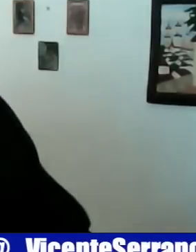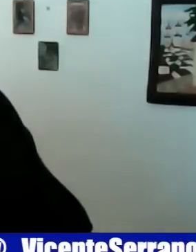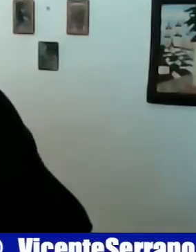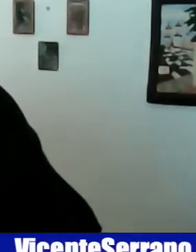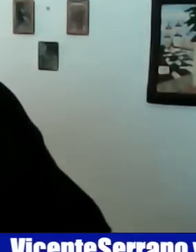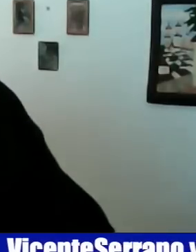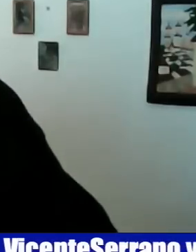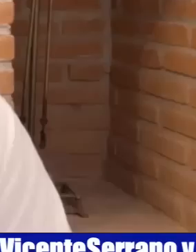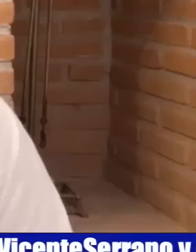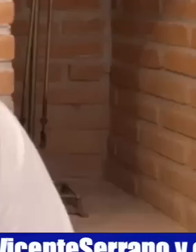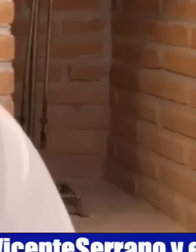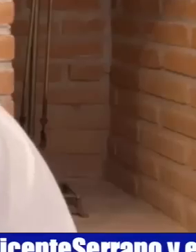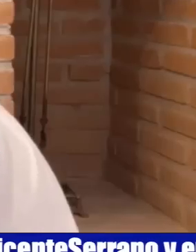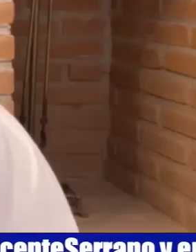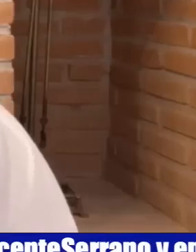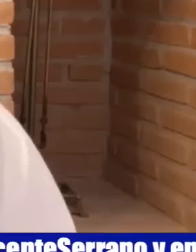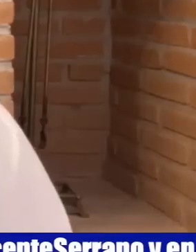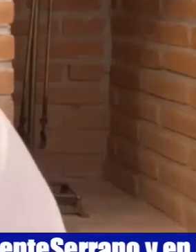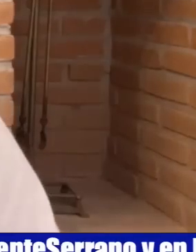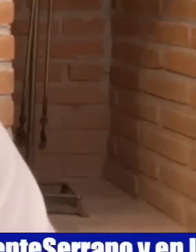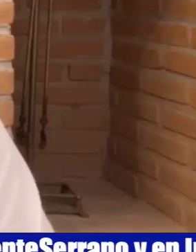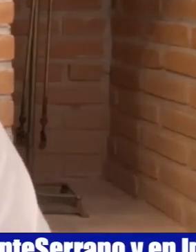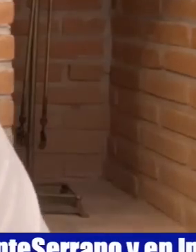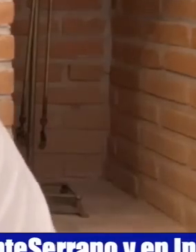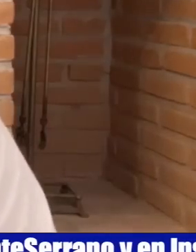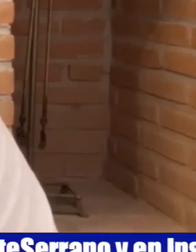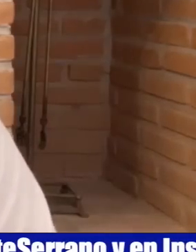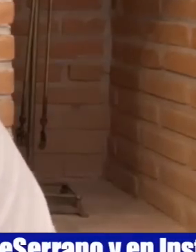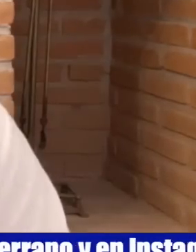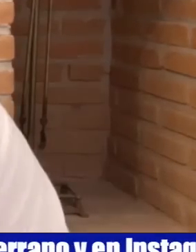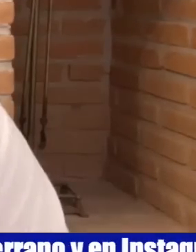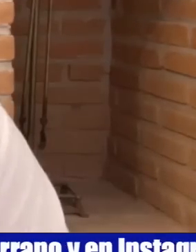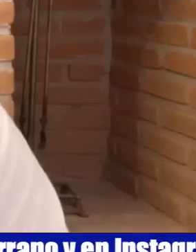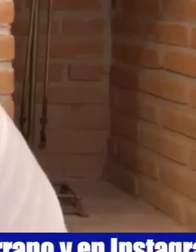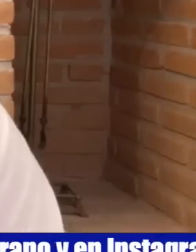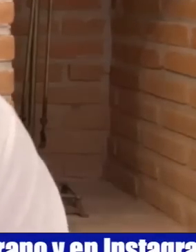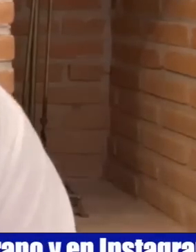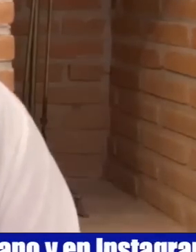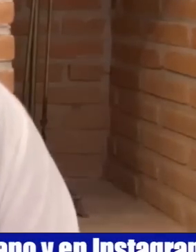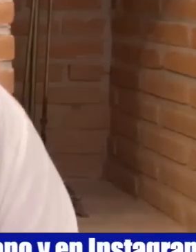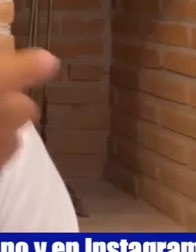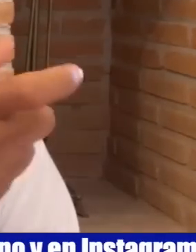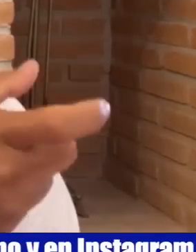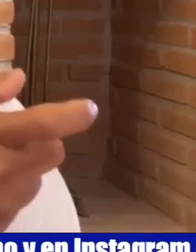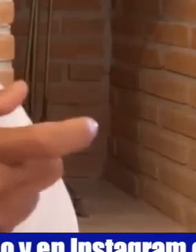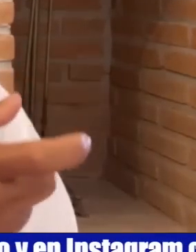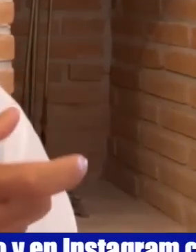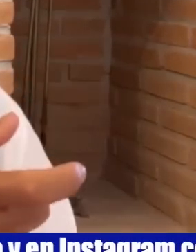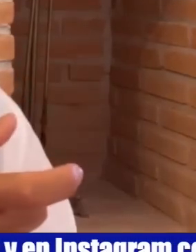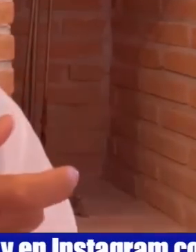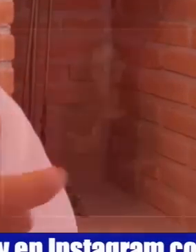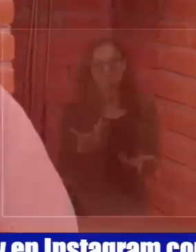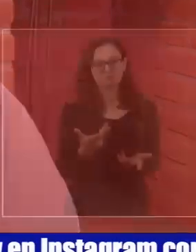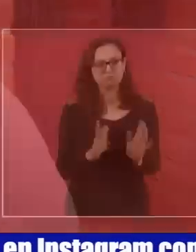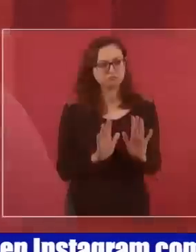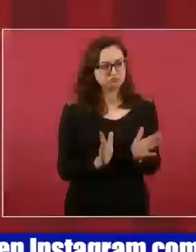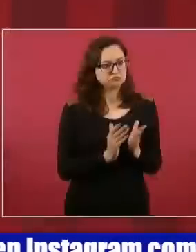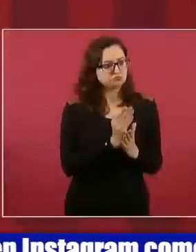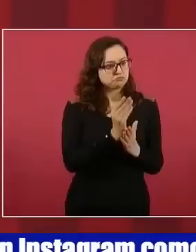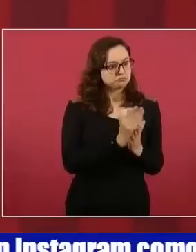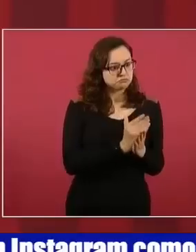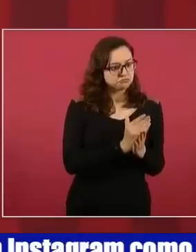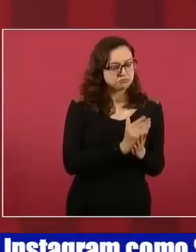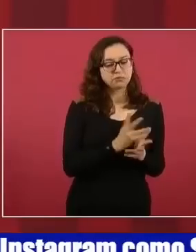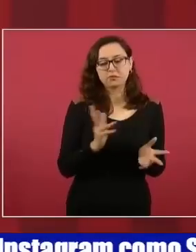Y fíjate, mi querido Luis Guillermo, que el presidente declaraciones que no van necesariamente relacionadas al audio